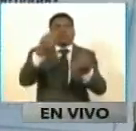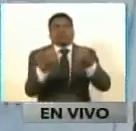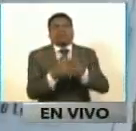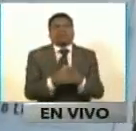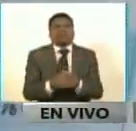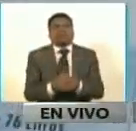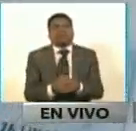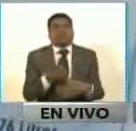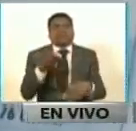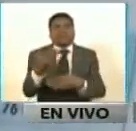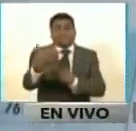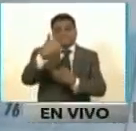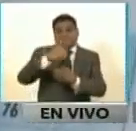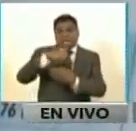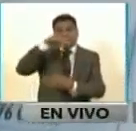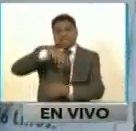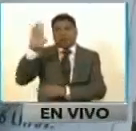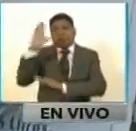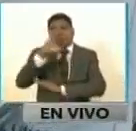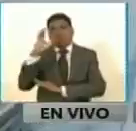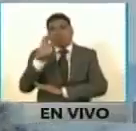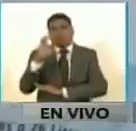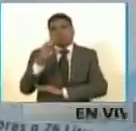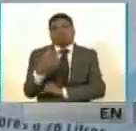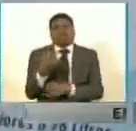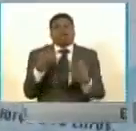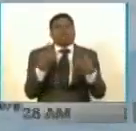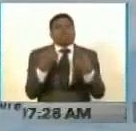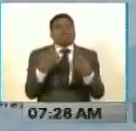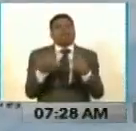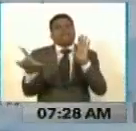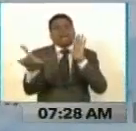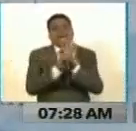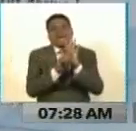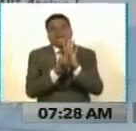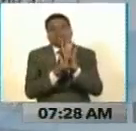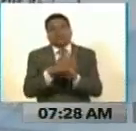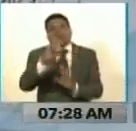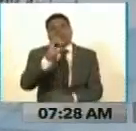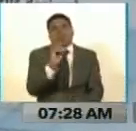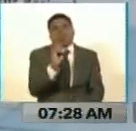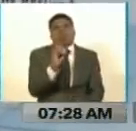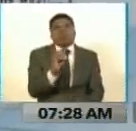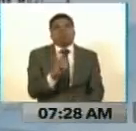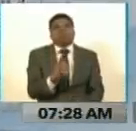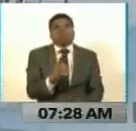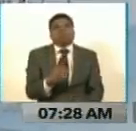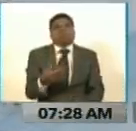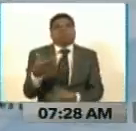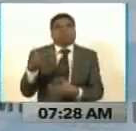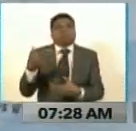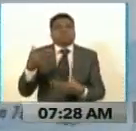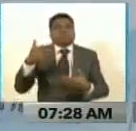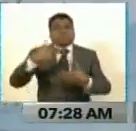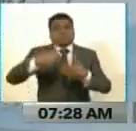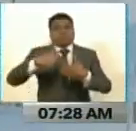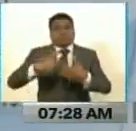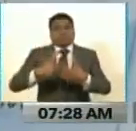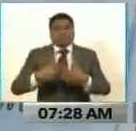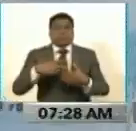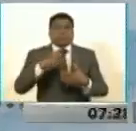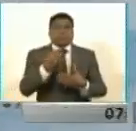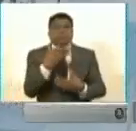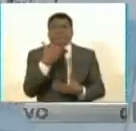ingresado al país ilegalmente o que se hayan descargado en lugares de arribo